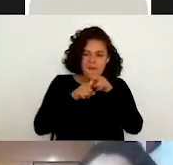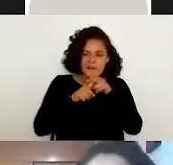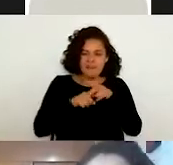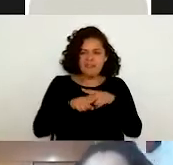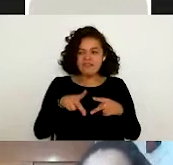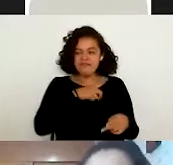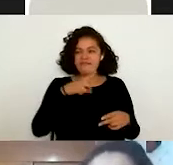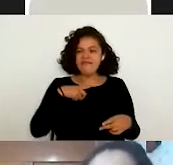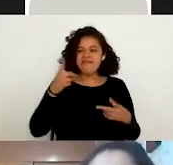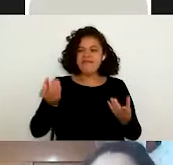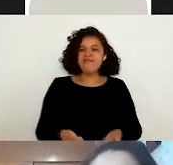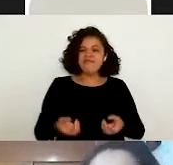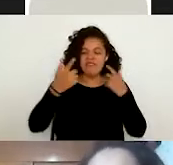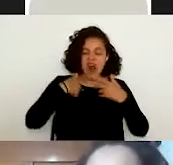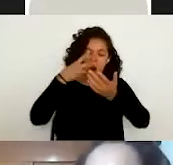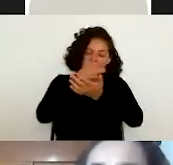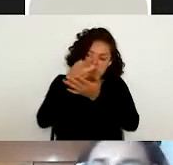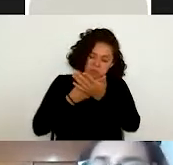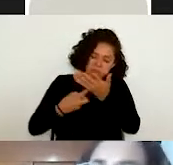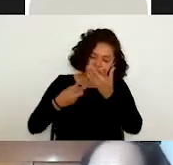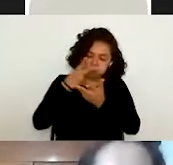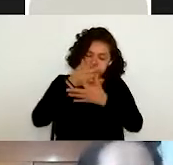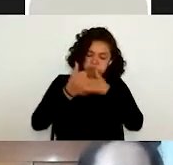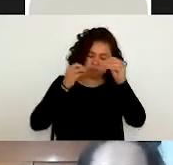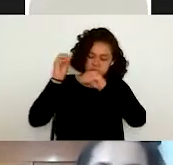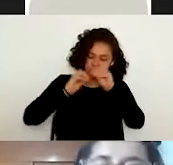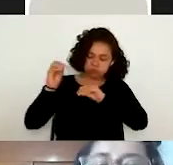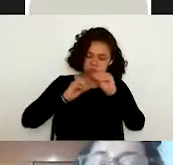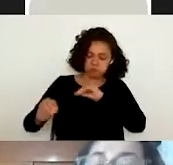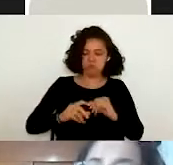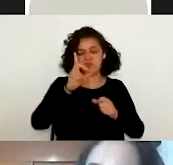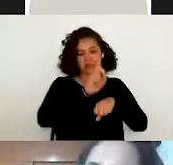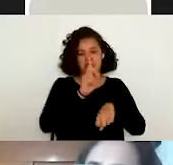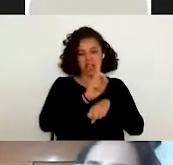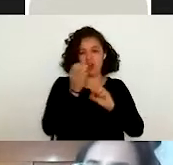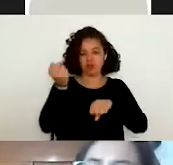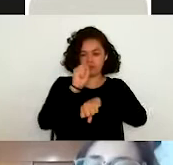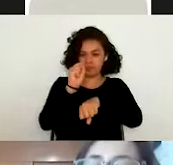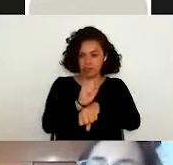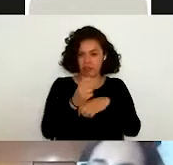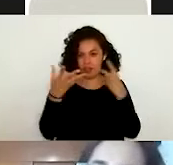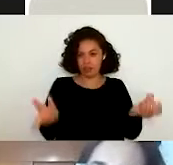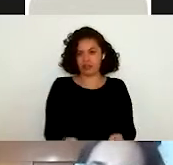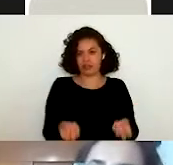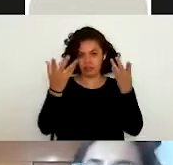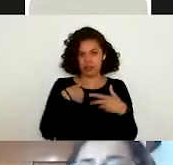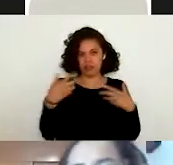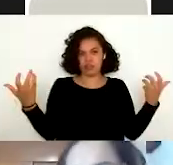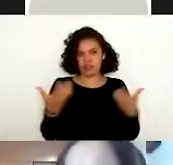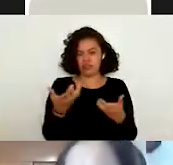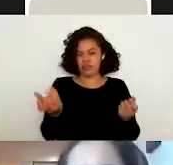cuánto me voy a tardar en diseñar el proyecto, si días, semanas, y cuánto me voy a tardar en ejecutarlo